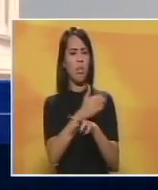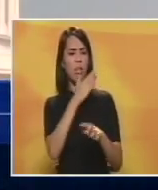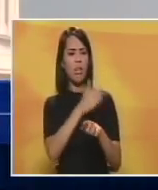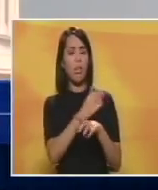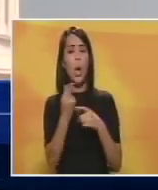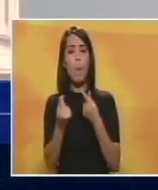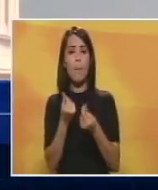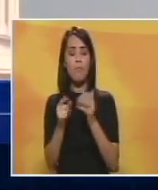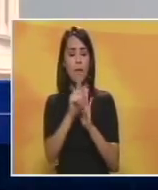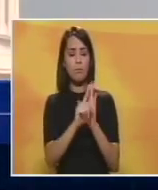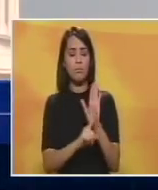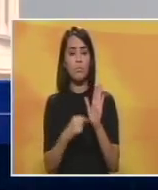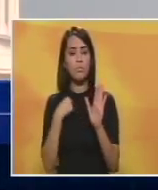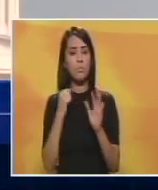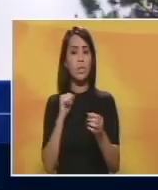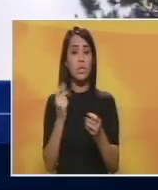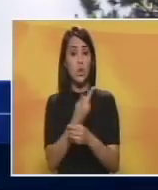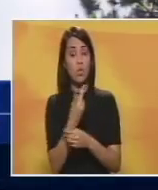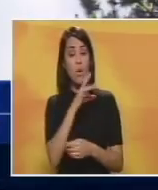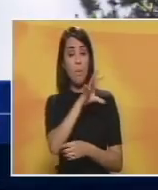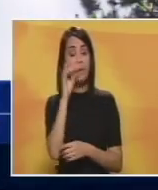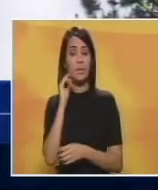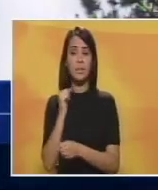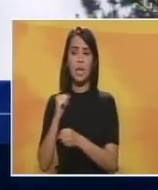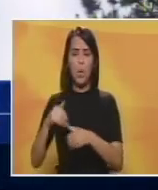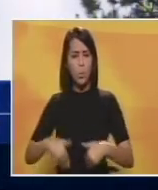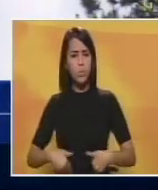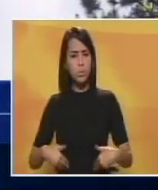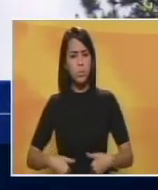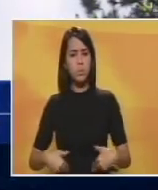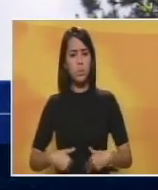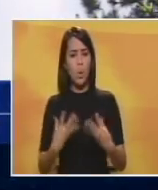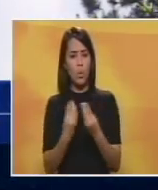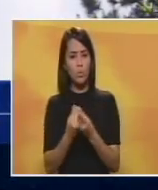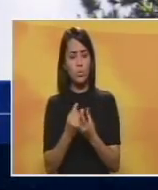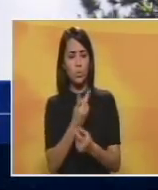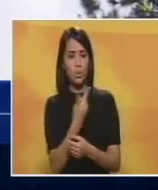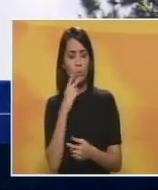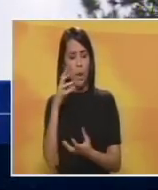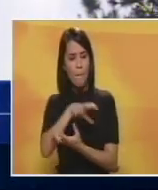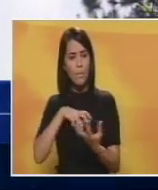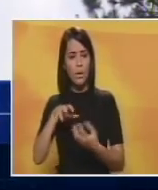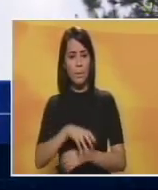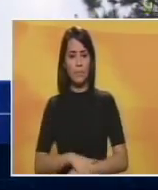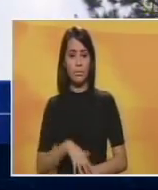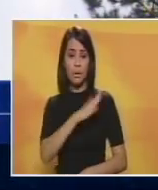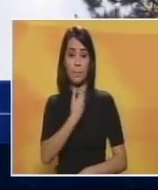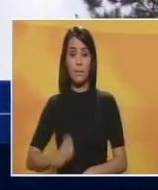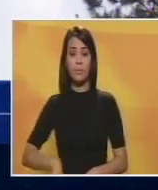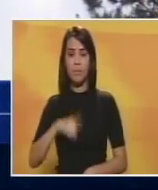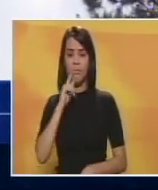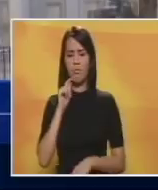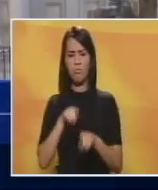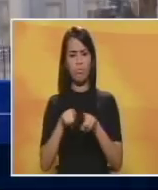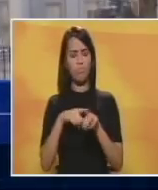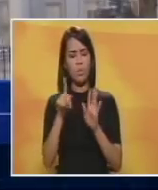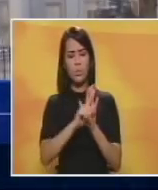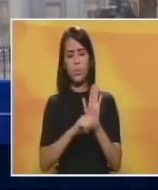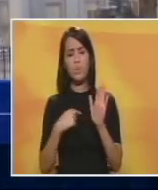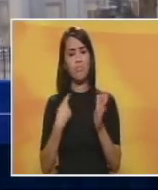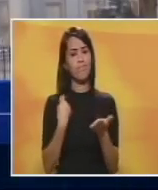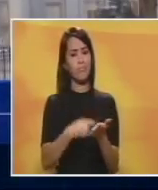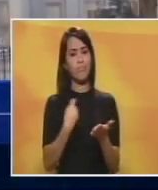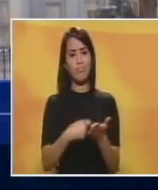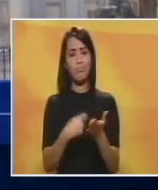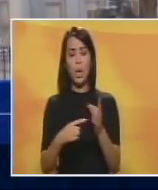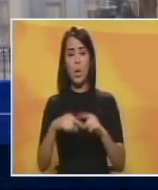pese a que ambos países luchan juntos en varios conflictos dentro de la OTAN. El mandatario criticó la duplicación de los aranceles sobre el acero y el